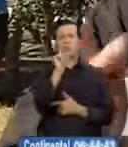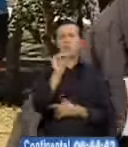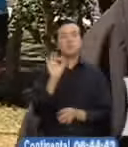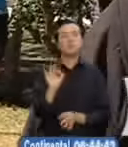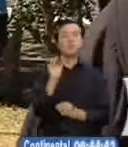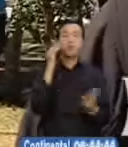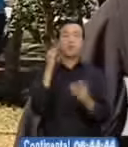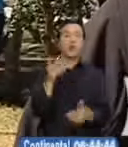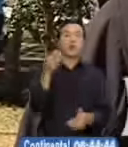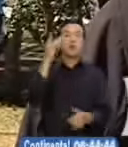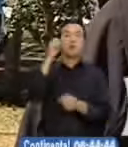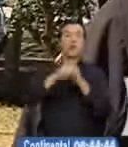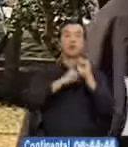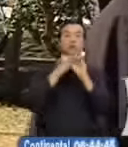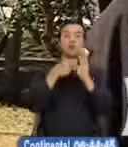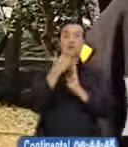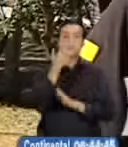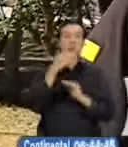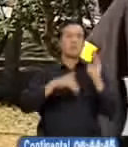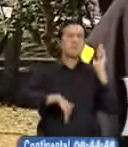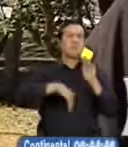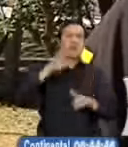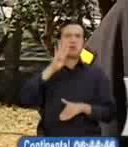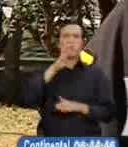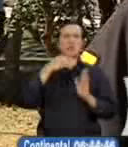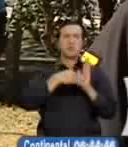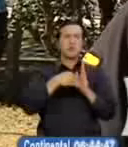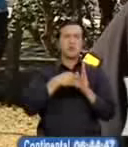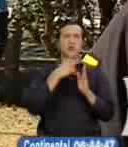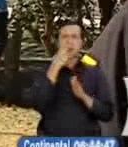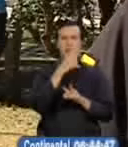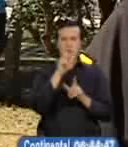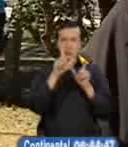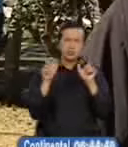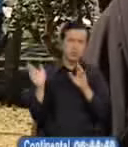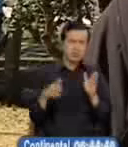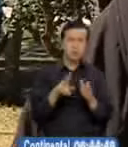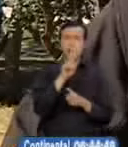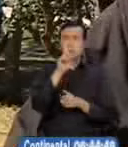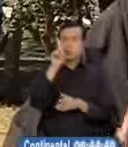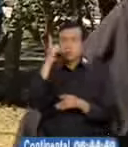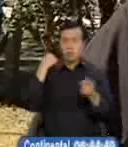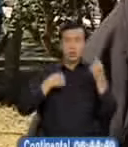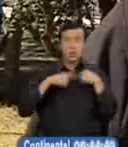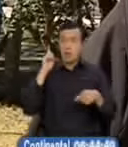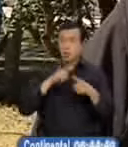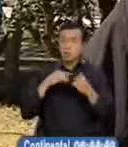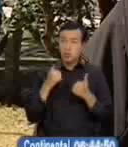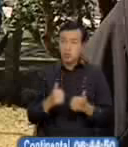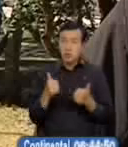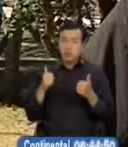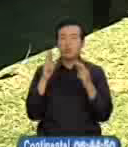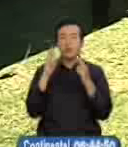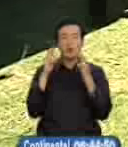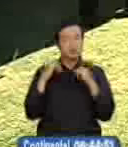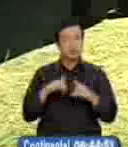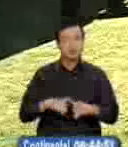respecto al año anterior, que fueron cerca de 4.000. Tuvimos 3 fallecidos, 21 heridos, hasta ahora estamos bien, esperemos que se